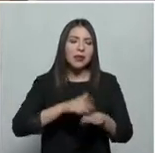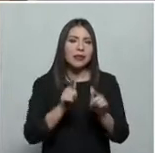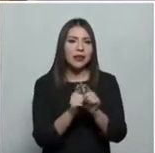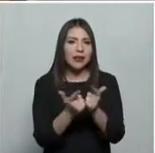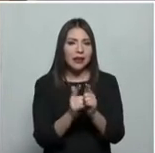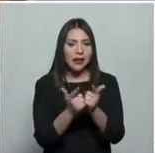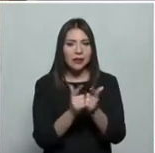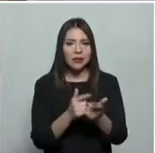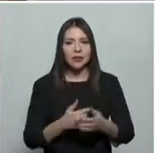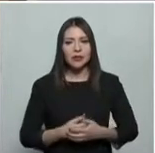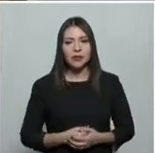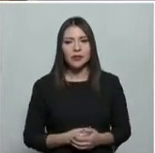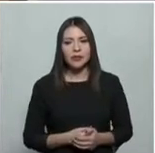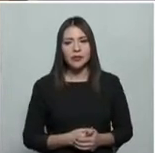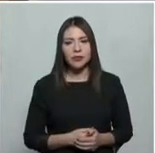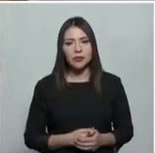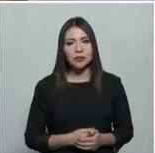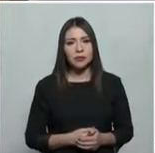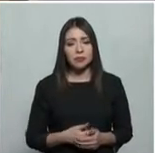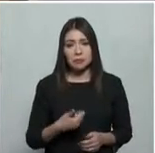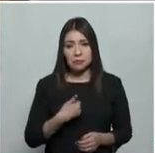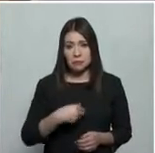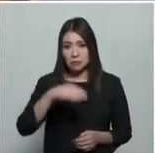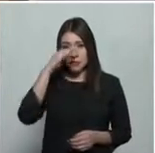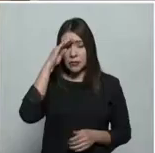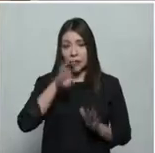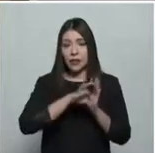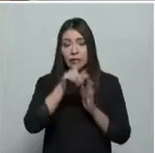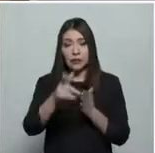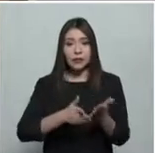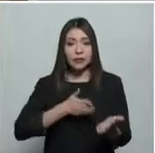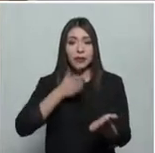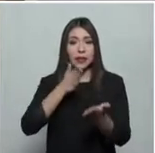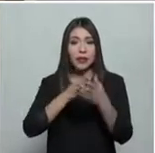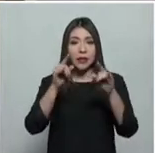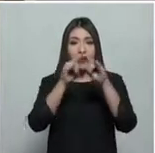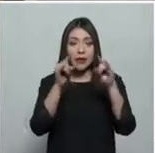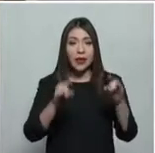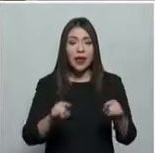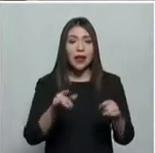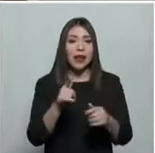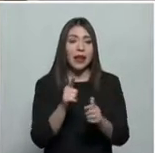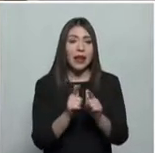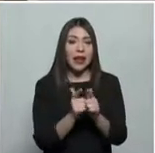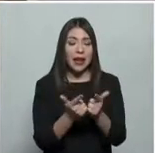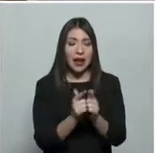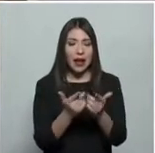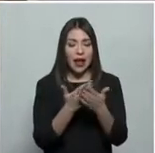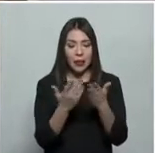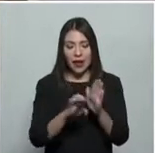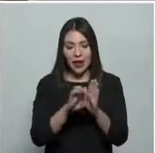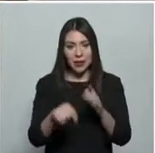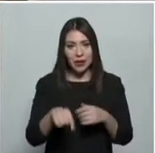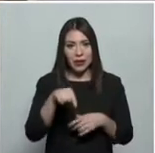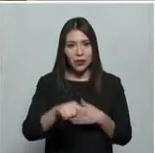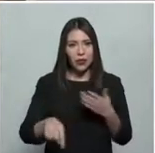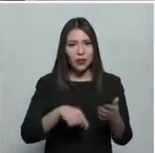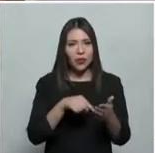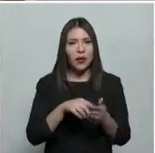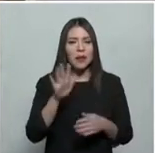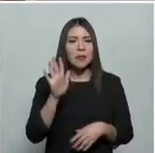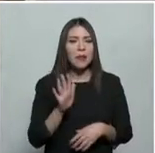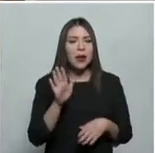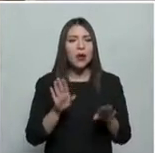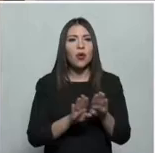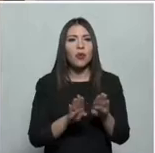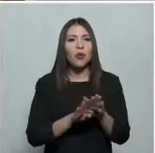pienso, ¿sabes?, que una visita a una feria del libro, en este caso una visita a la Feria de Minería, es como hacer un plan de